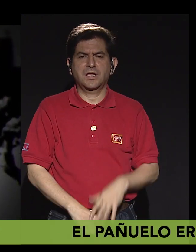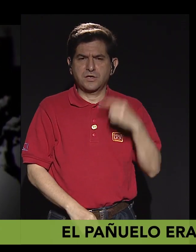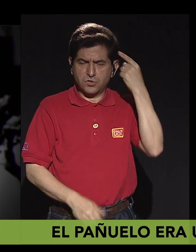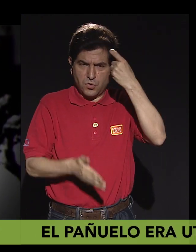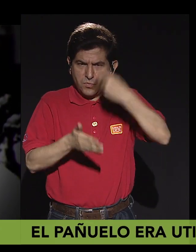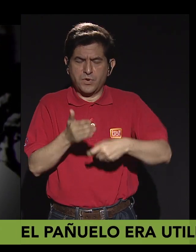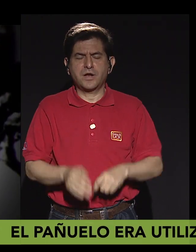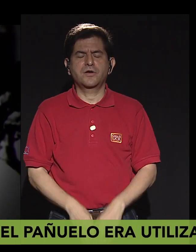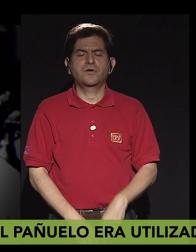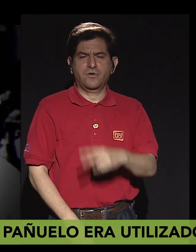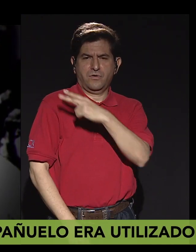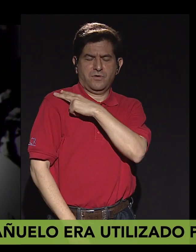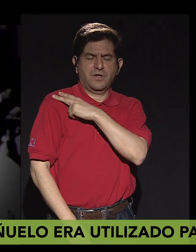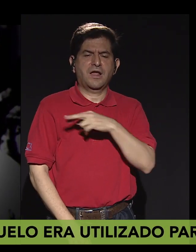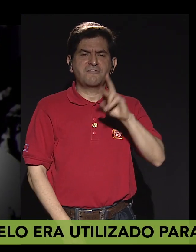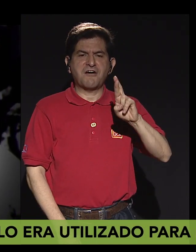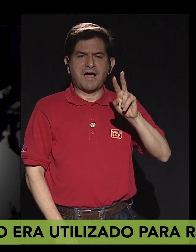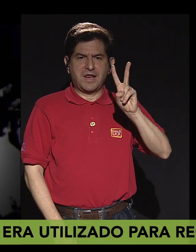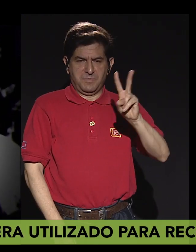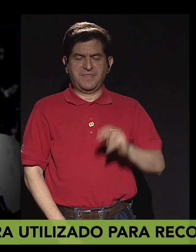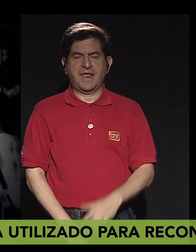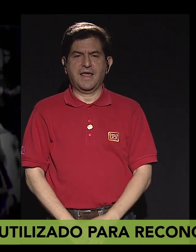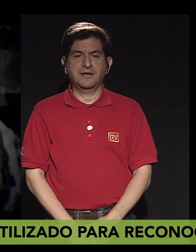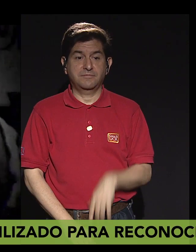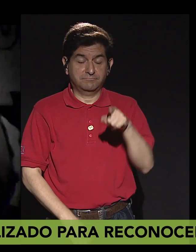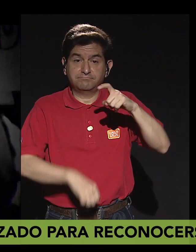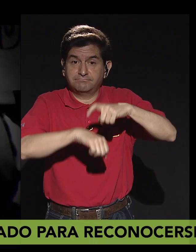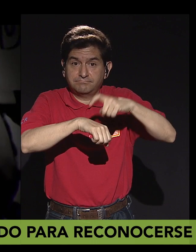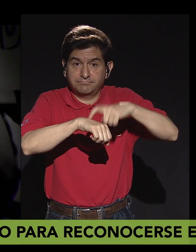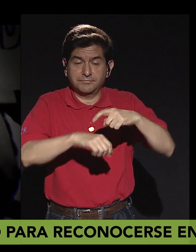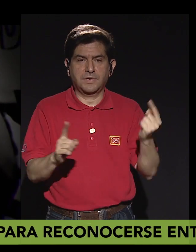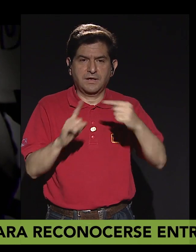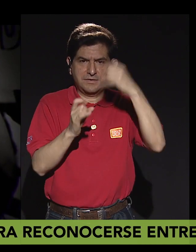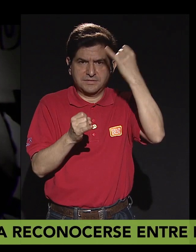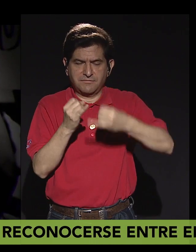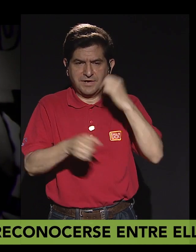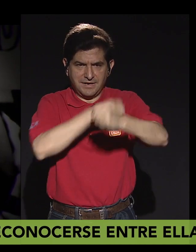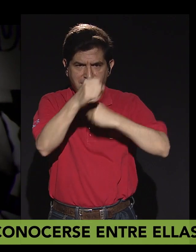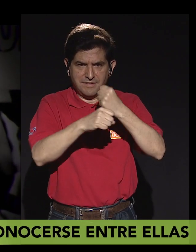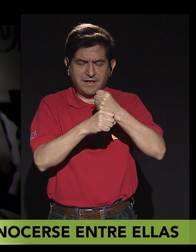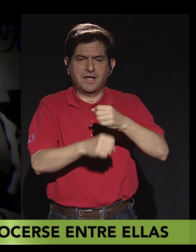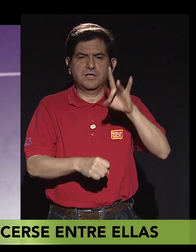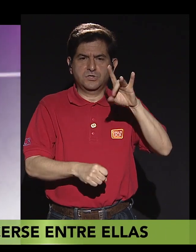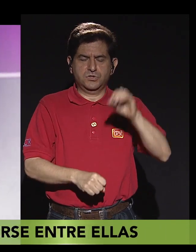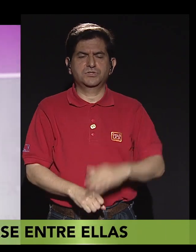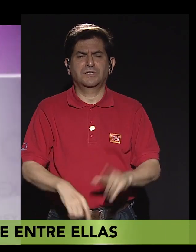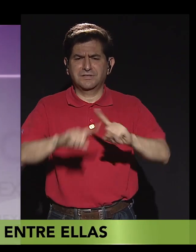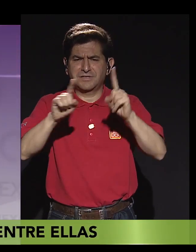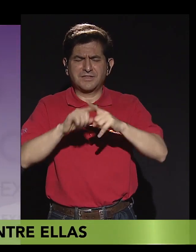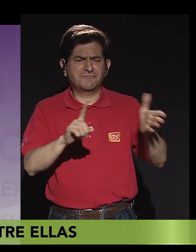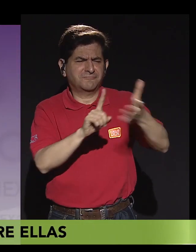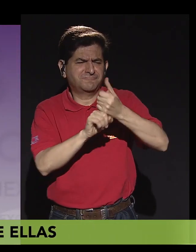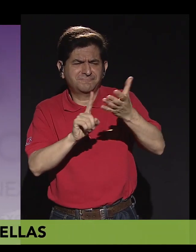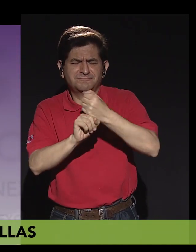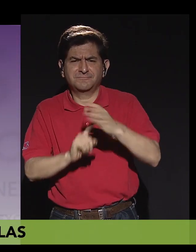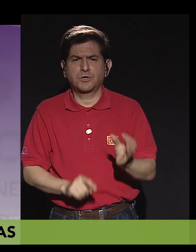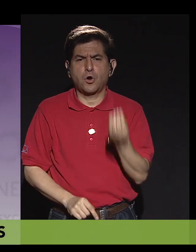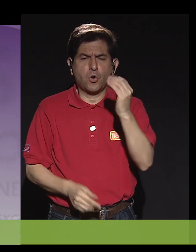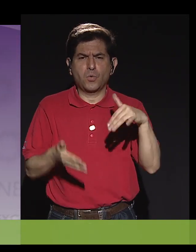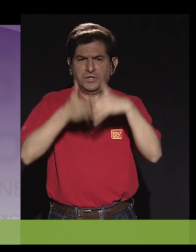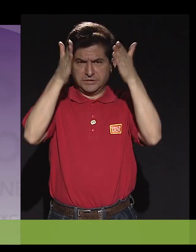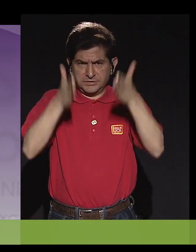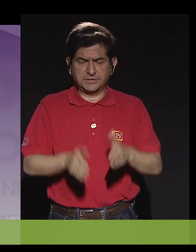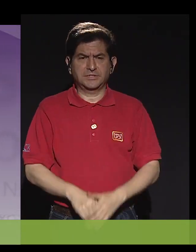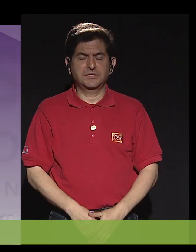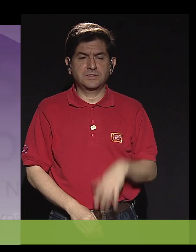70, durante la dictadura del general Rafael Videla. A lo largo de esta época y hasta finales de los 80, se dio una serie de secuestros a